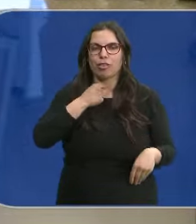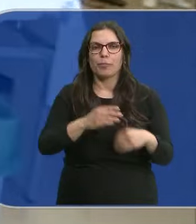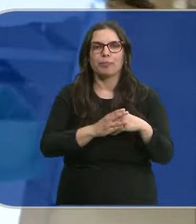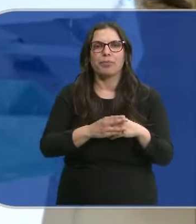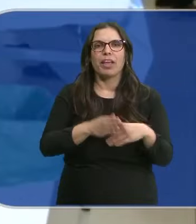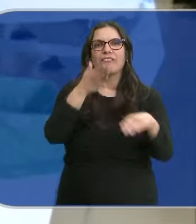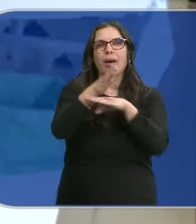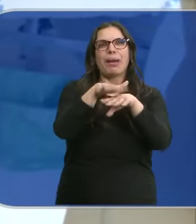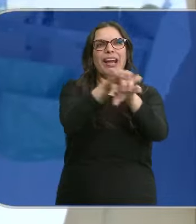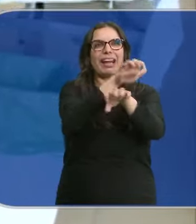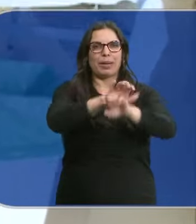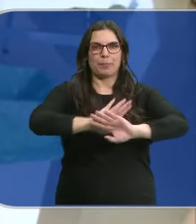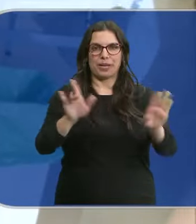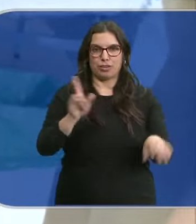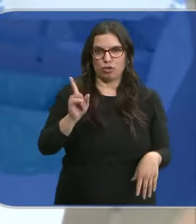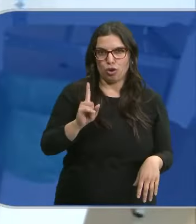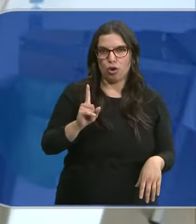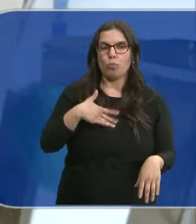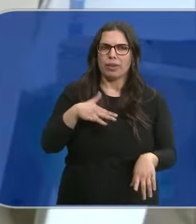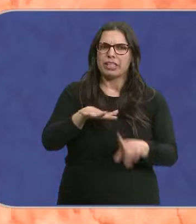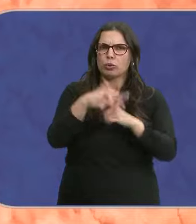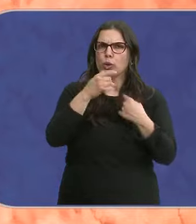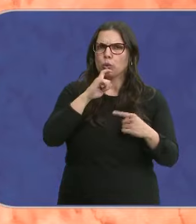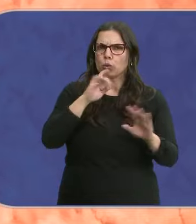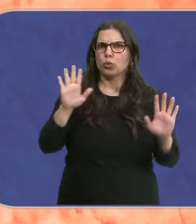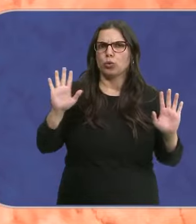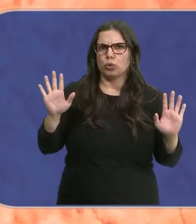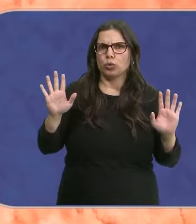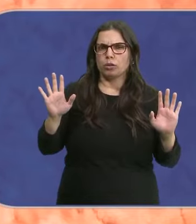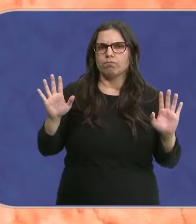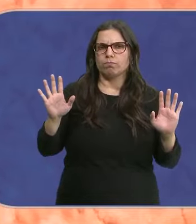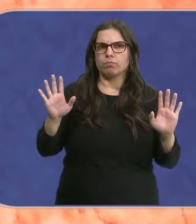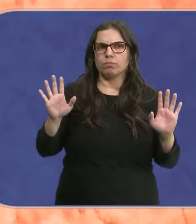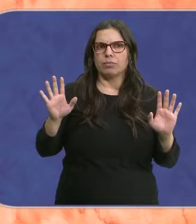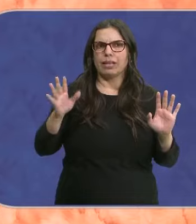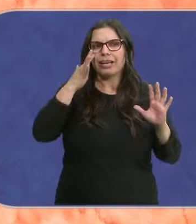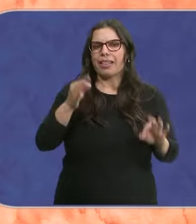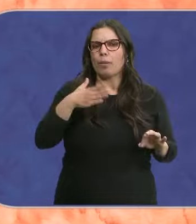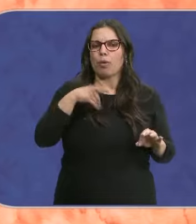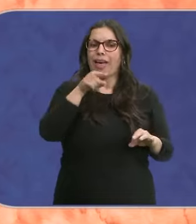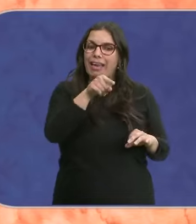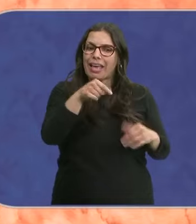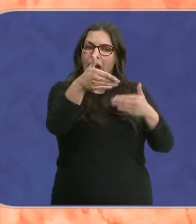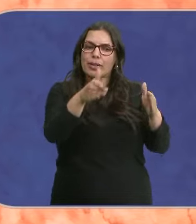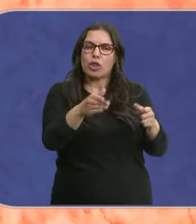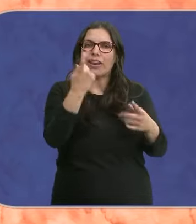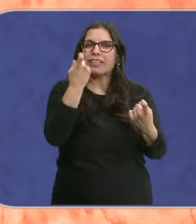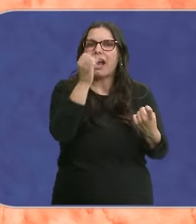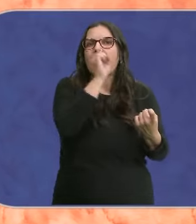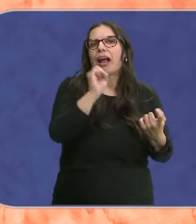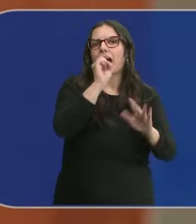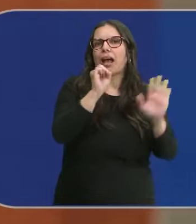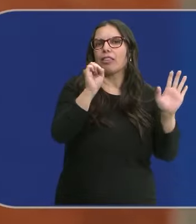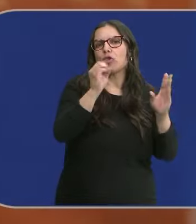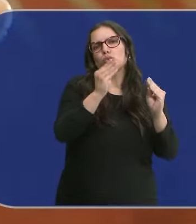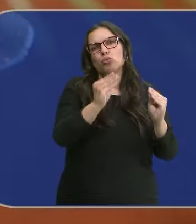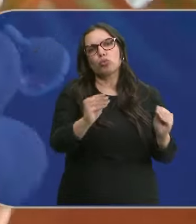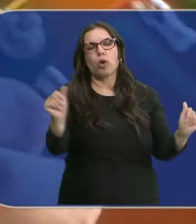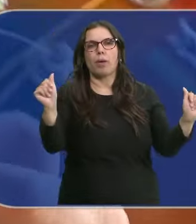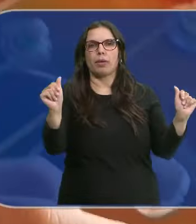solo ir a hacer reír, ¿no? Igual la situación es muy complicada y lo que se necesita en esa habitación es una canción muy